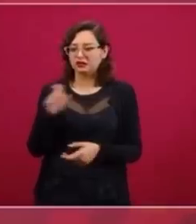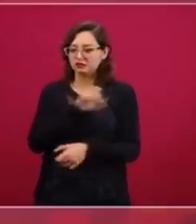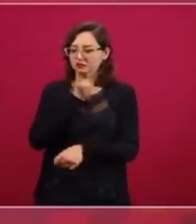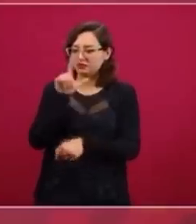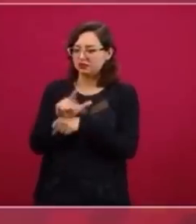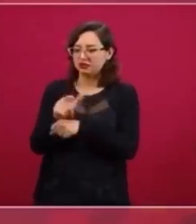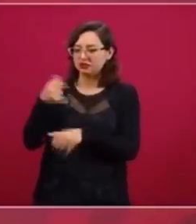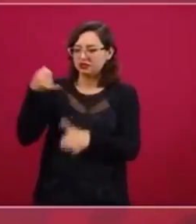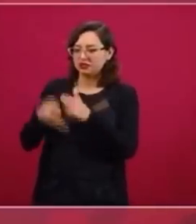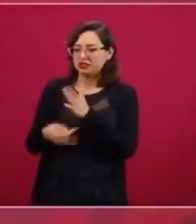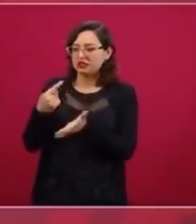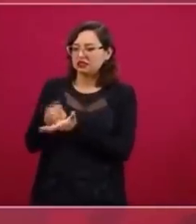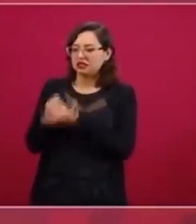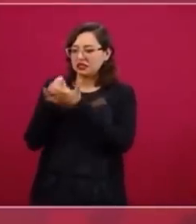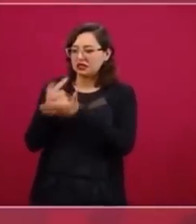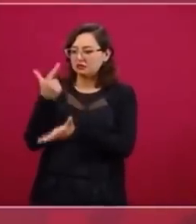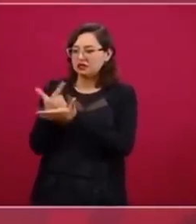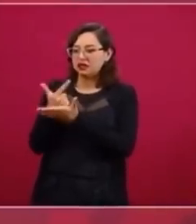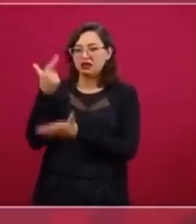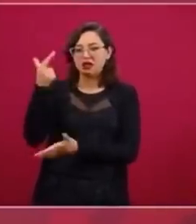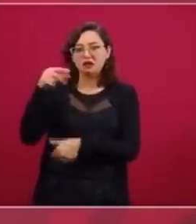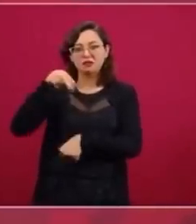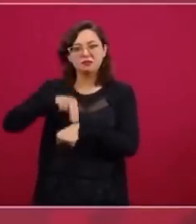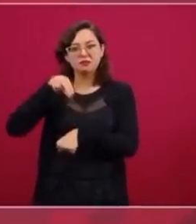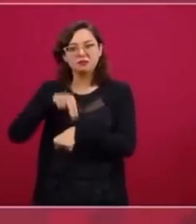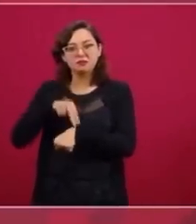especialistas en terapia intensiva,